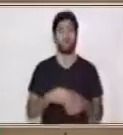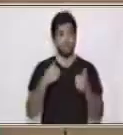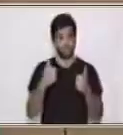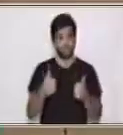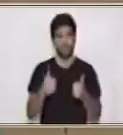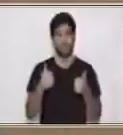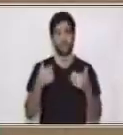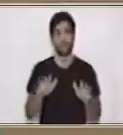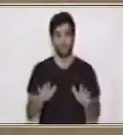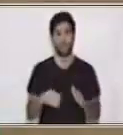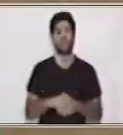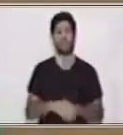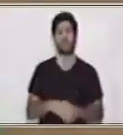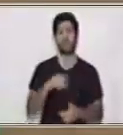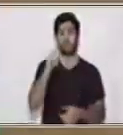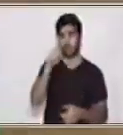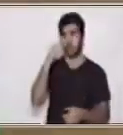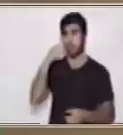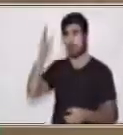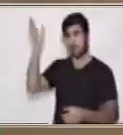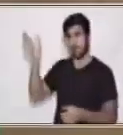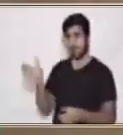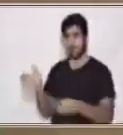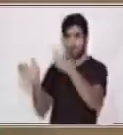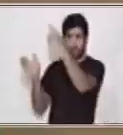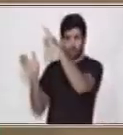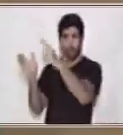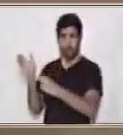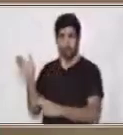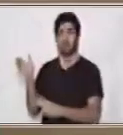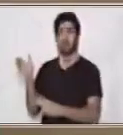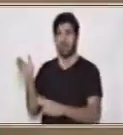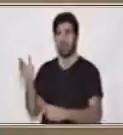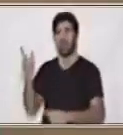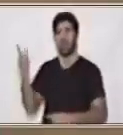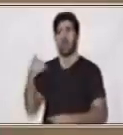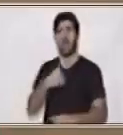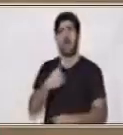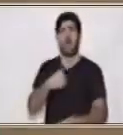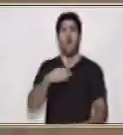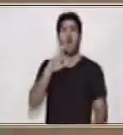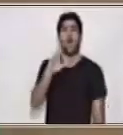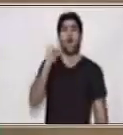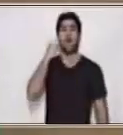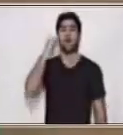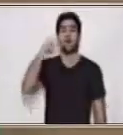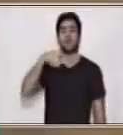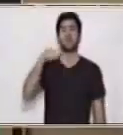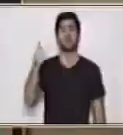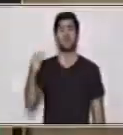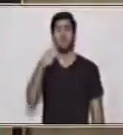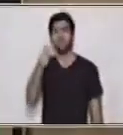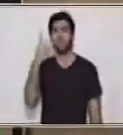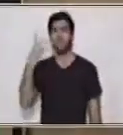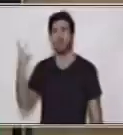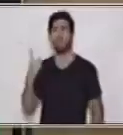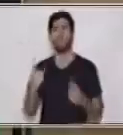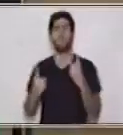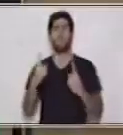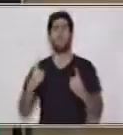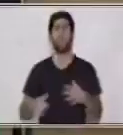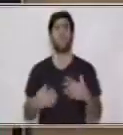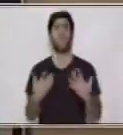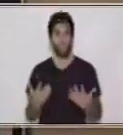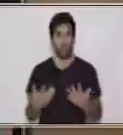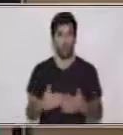Ahora, con base a lo que vimos en el texto poético, ¿qué tipo de rima ves tú o identificas tú en